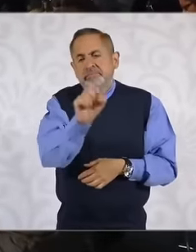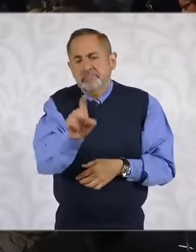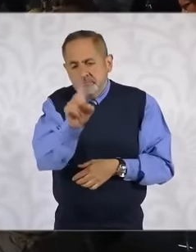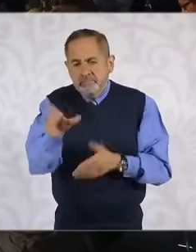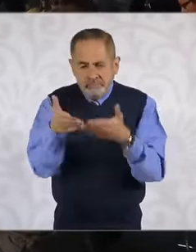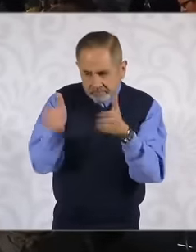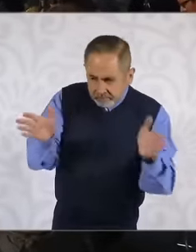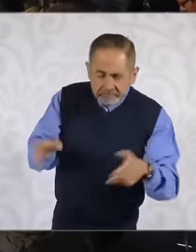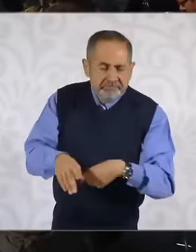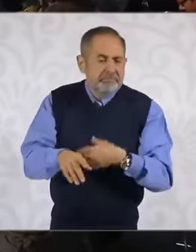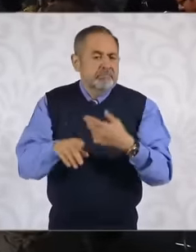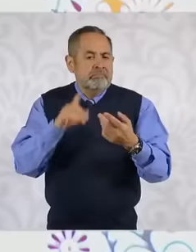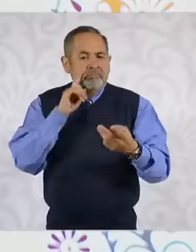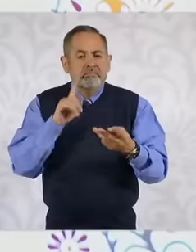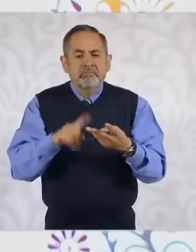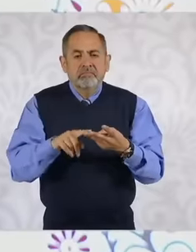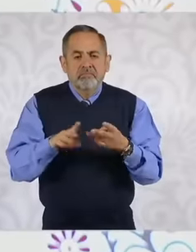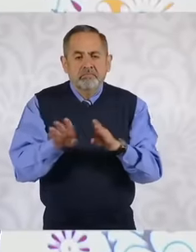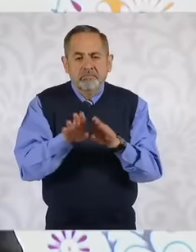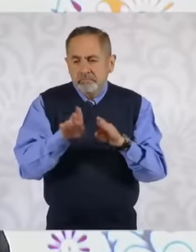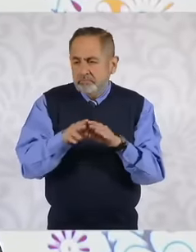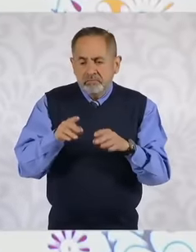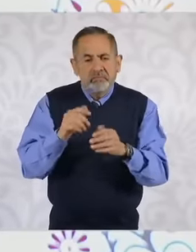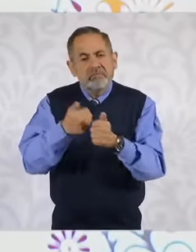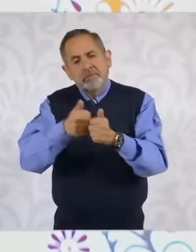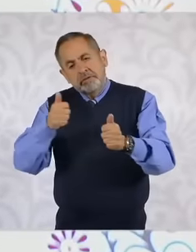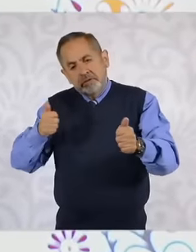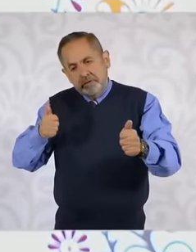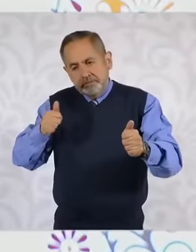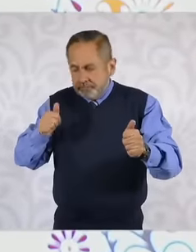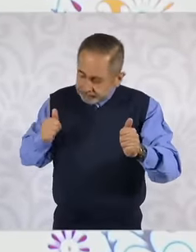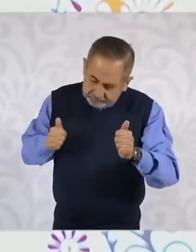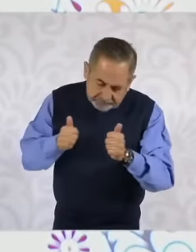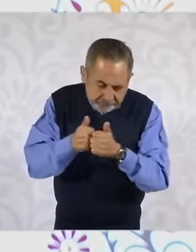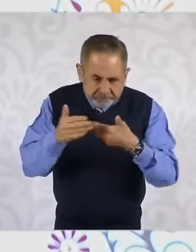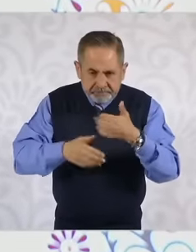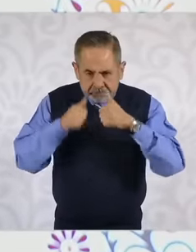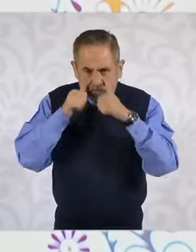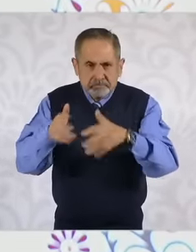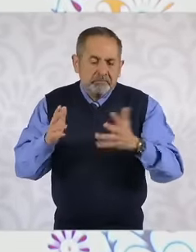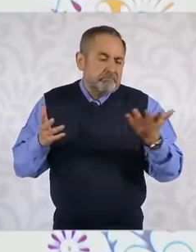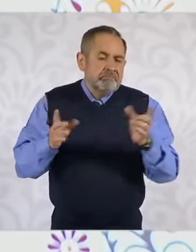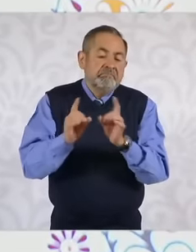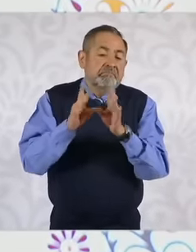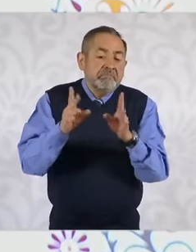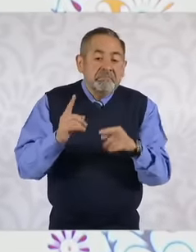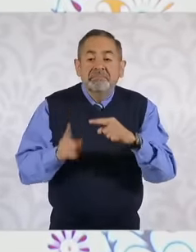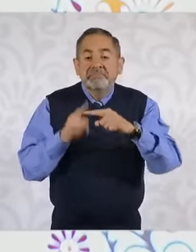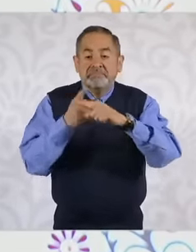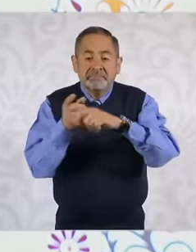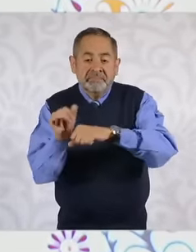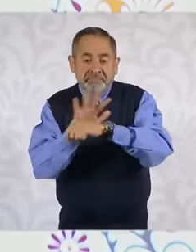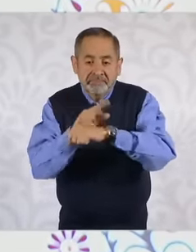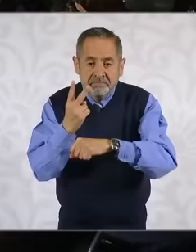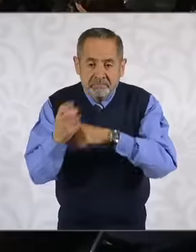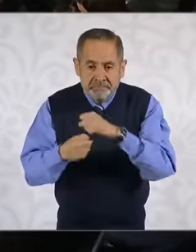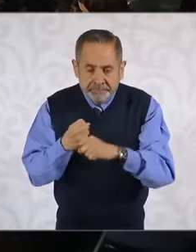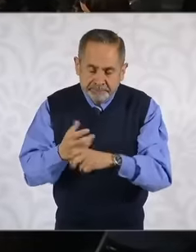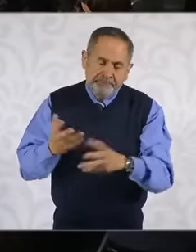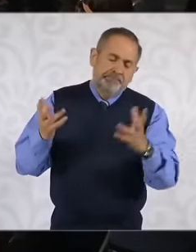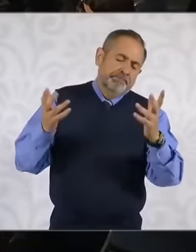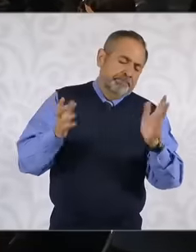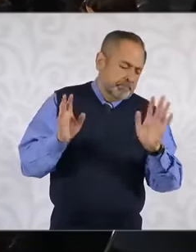que pueda atenderse el rezago, porque además a todo esto pues nos tomó la pandemia que duró 2 años.